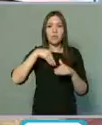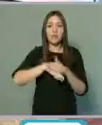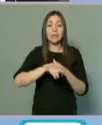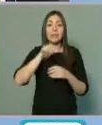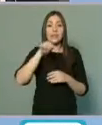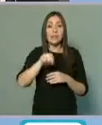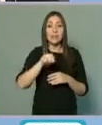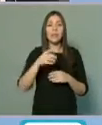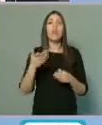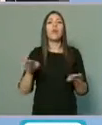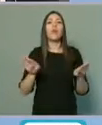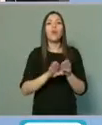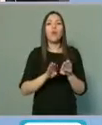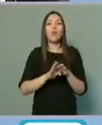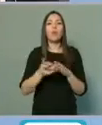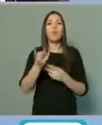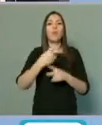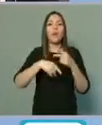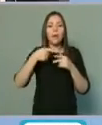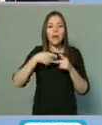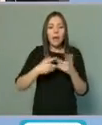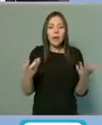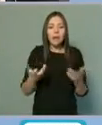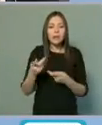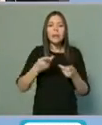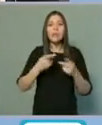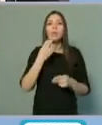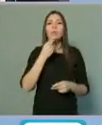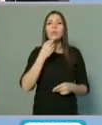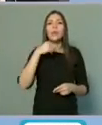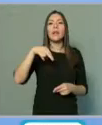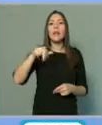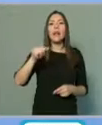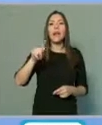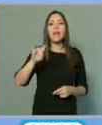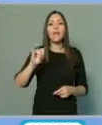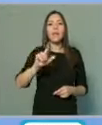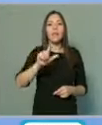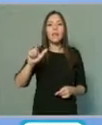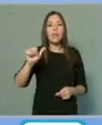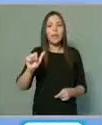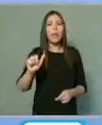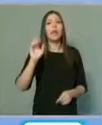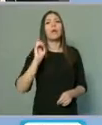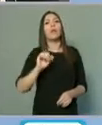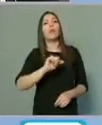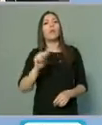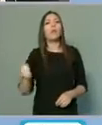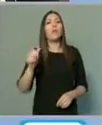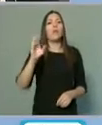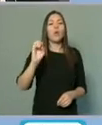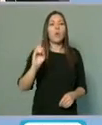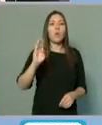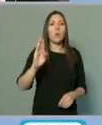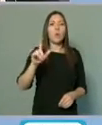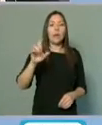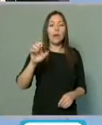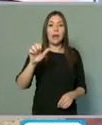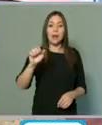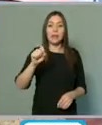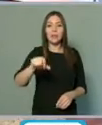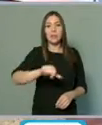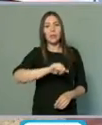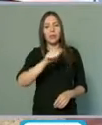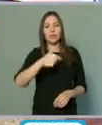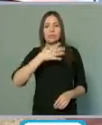te enseñan de dónde viene la natilla, todos estos, las obleas, y todo esto es algo que también se hace en la zona. Además, hay otra